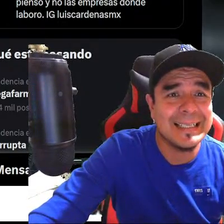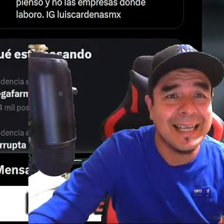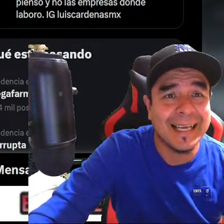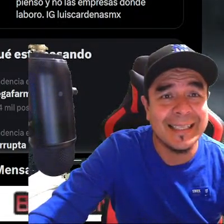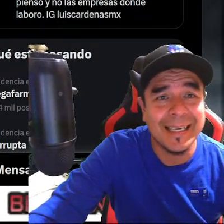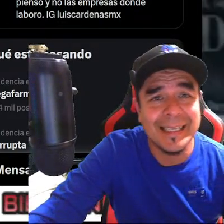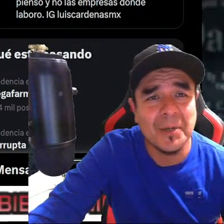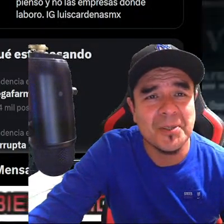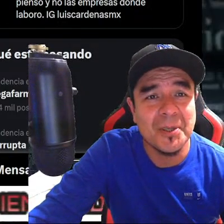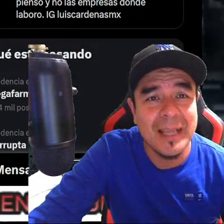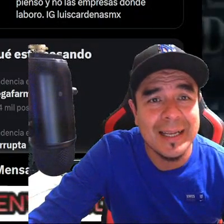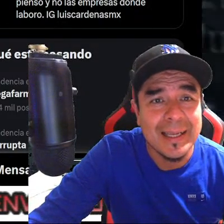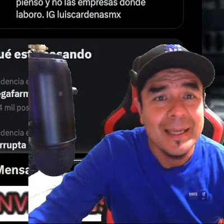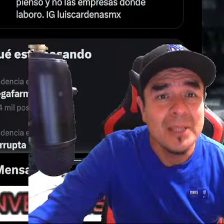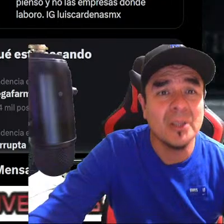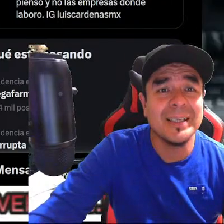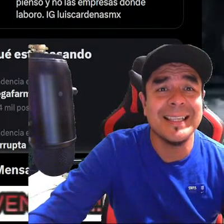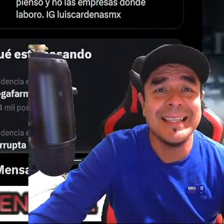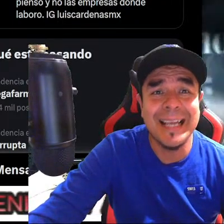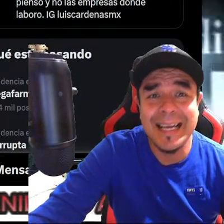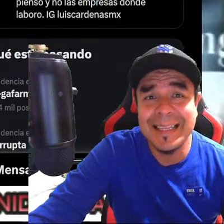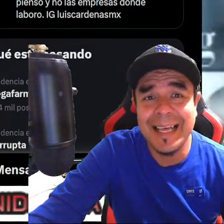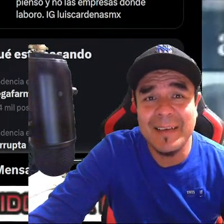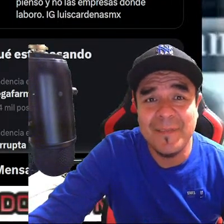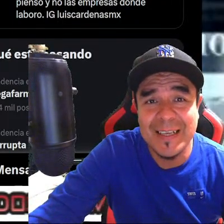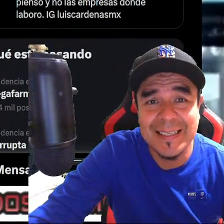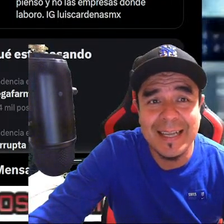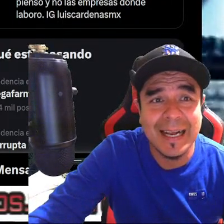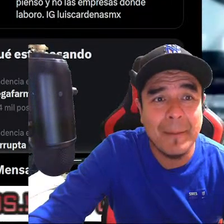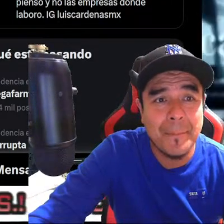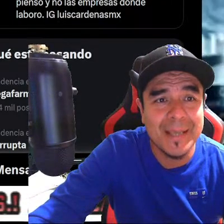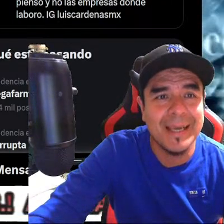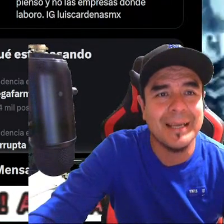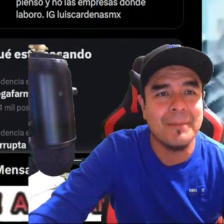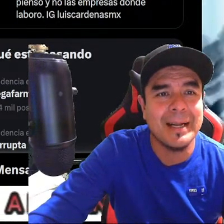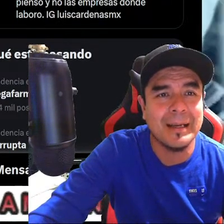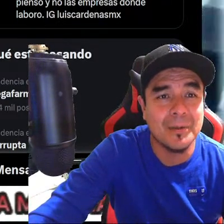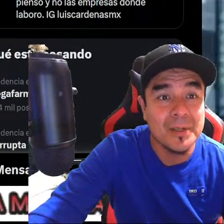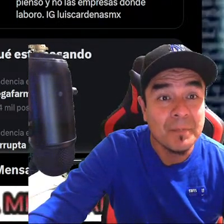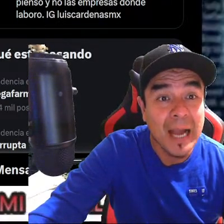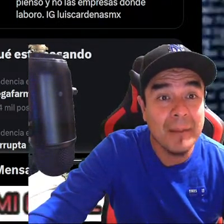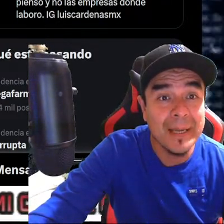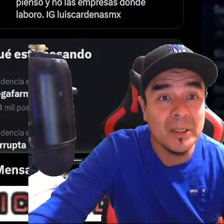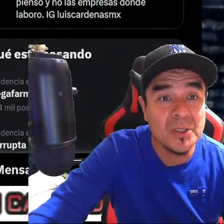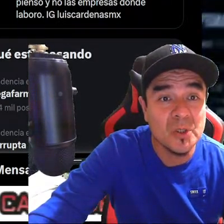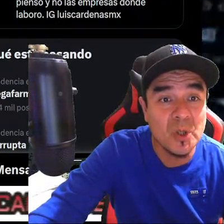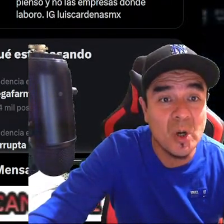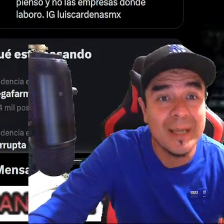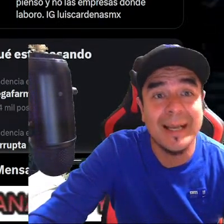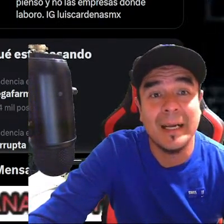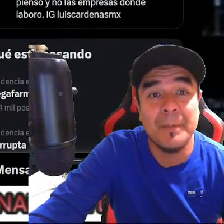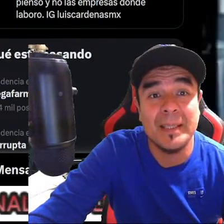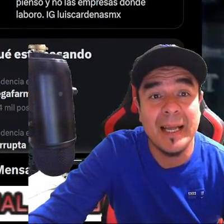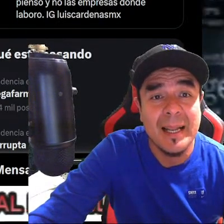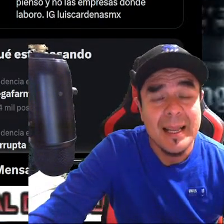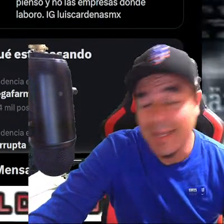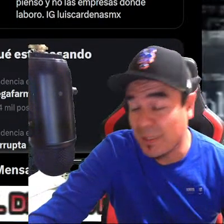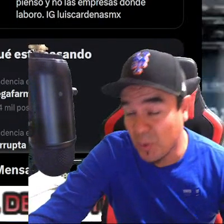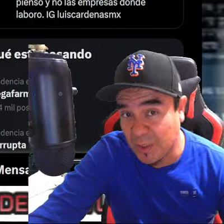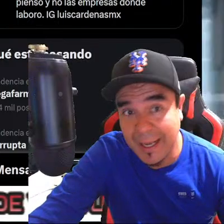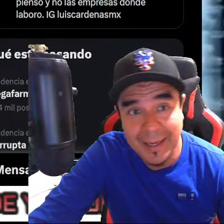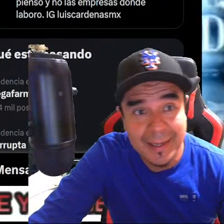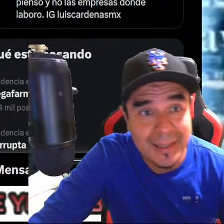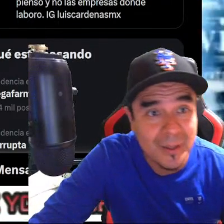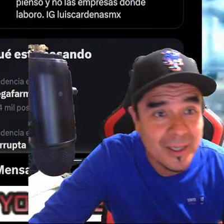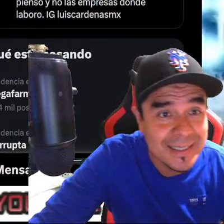la zacatecana Rocío Nale no tendrá nada fácil la campaña en Veracruz, al menos no en la capital y